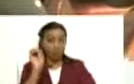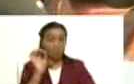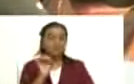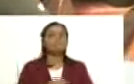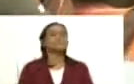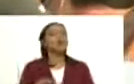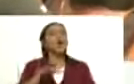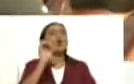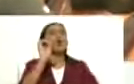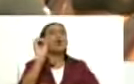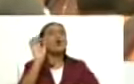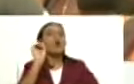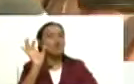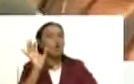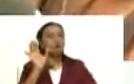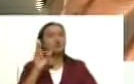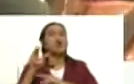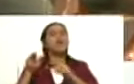Congreso Anfictiónico de Panamá.